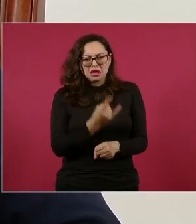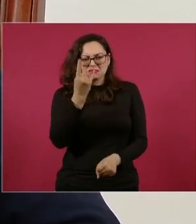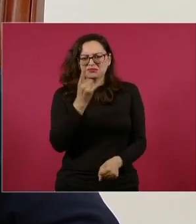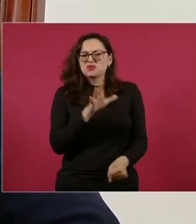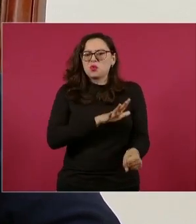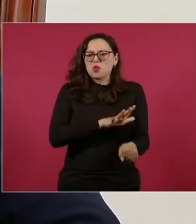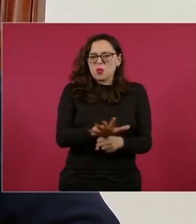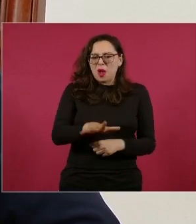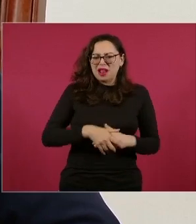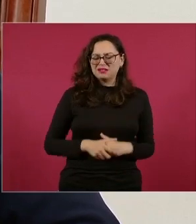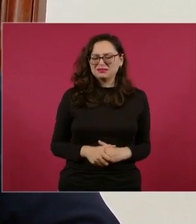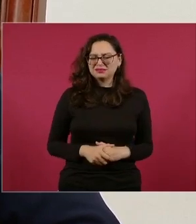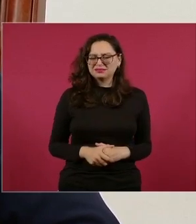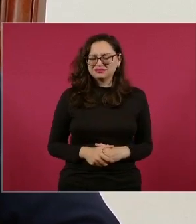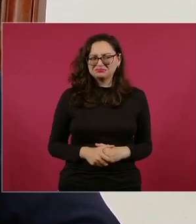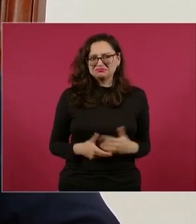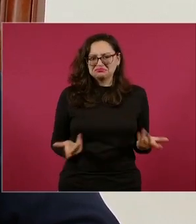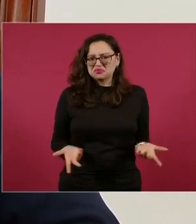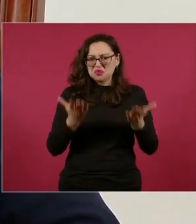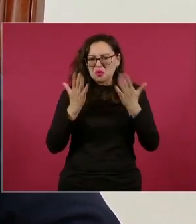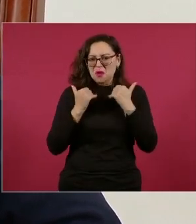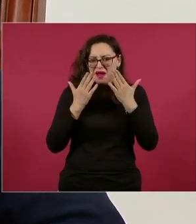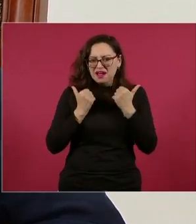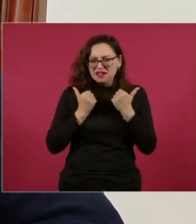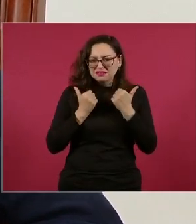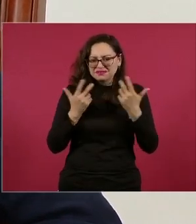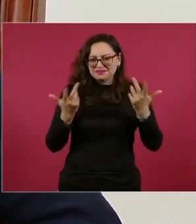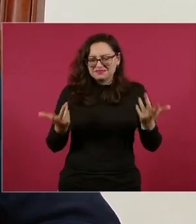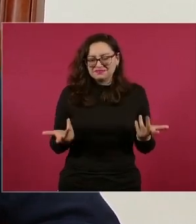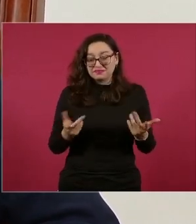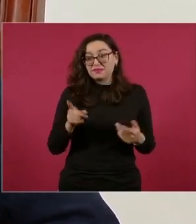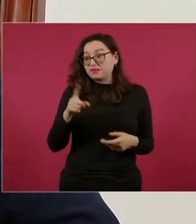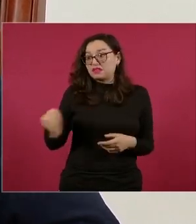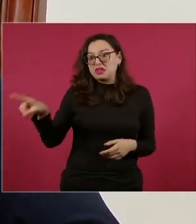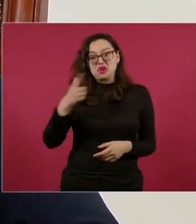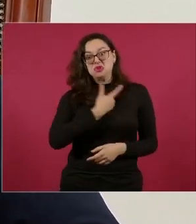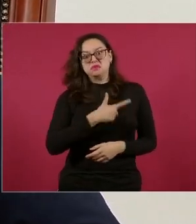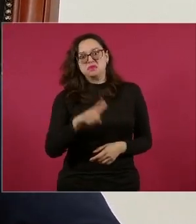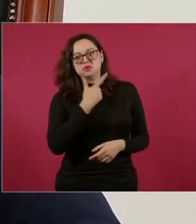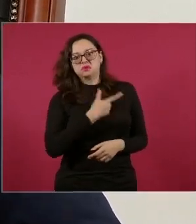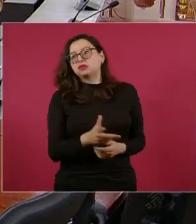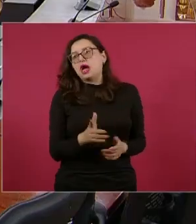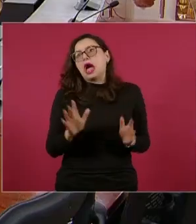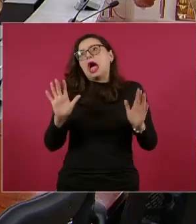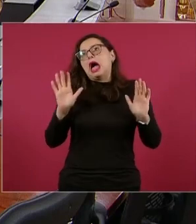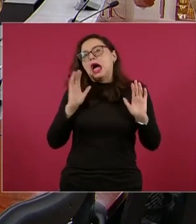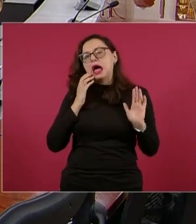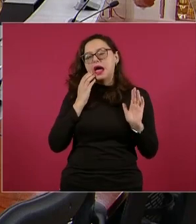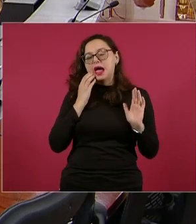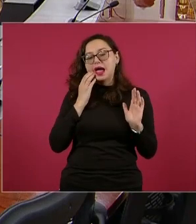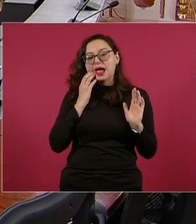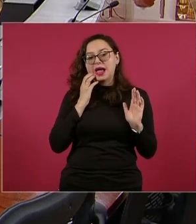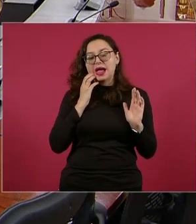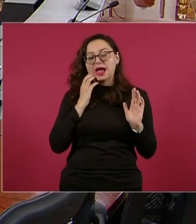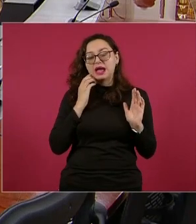Es algo elemental. Entonces, que no les guste a ellos, pues yo no